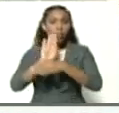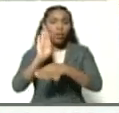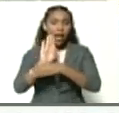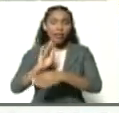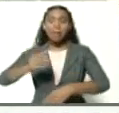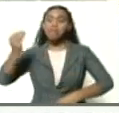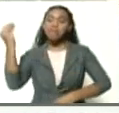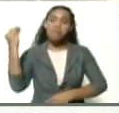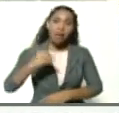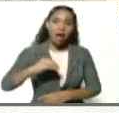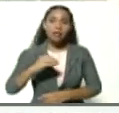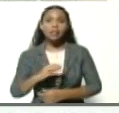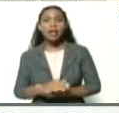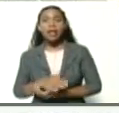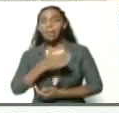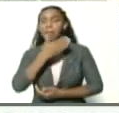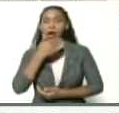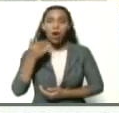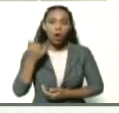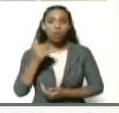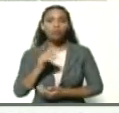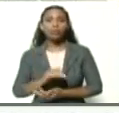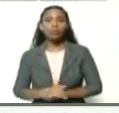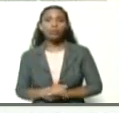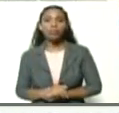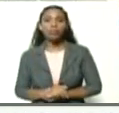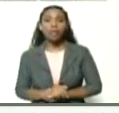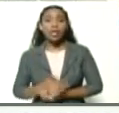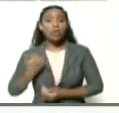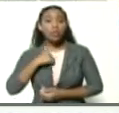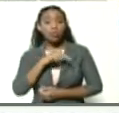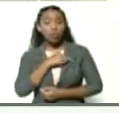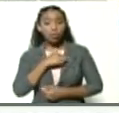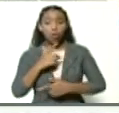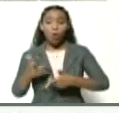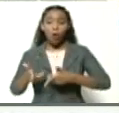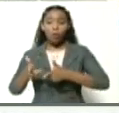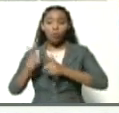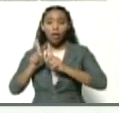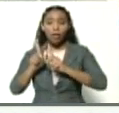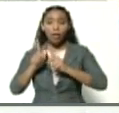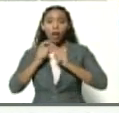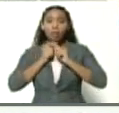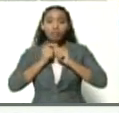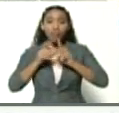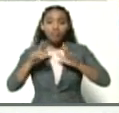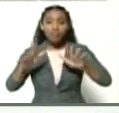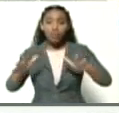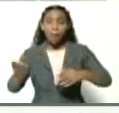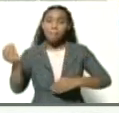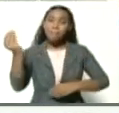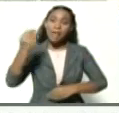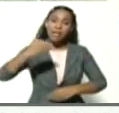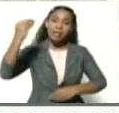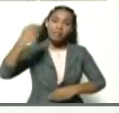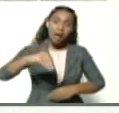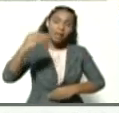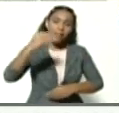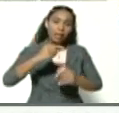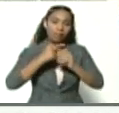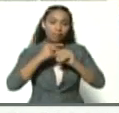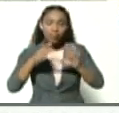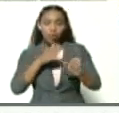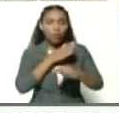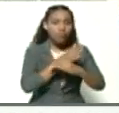más y debe cuidarse mejor. Y nosotros las autoridades, desplegarnos aún más. Nos